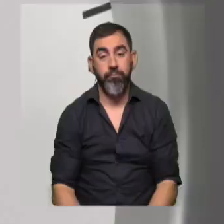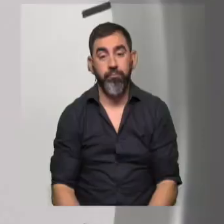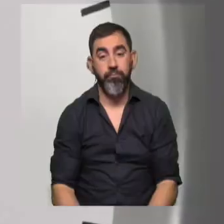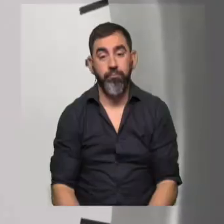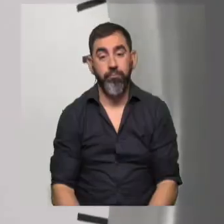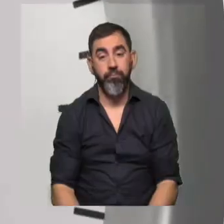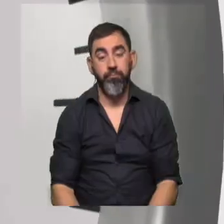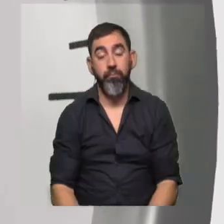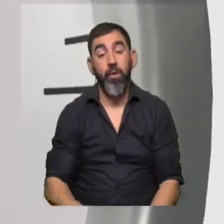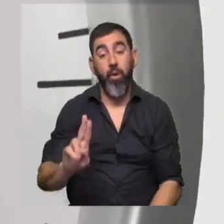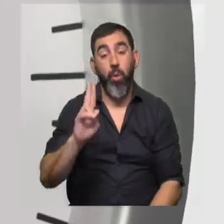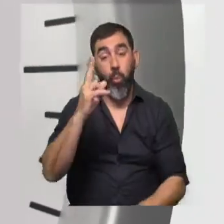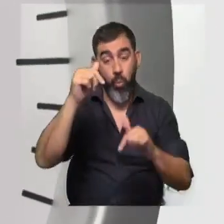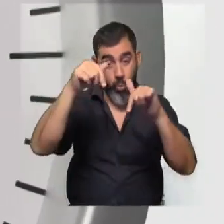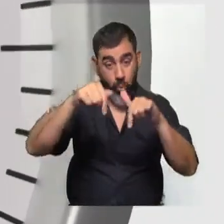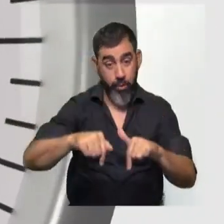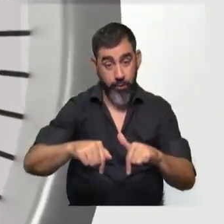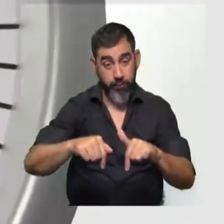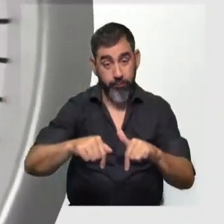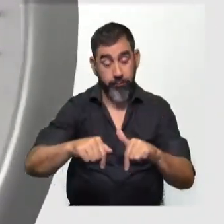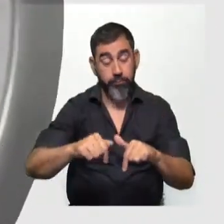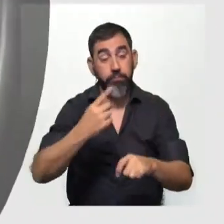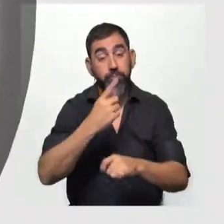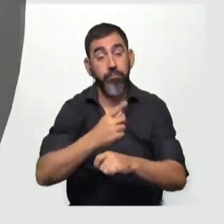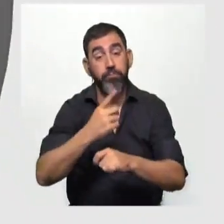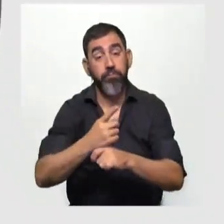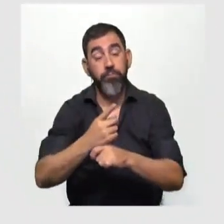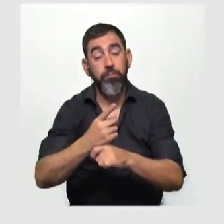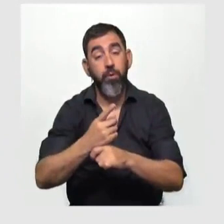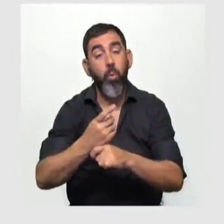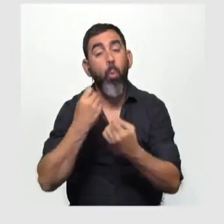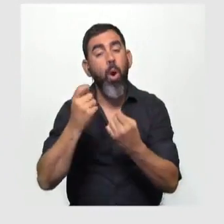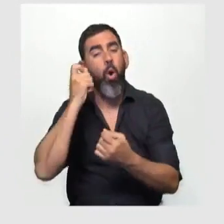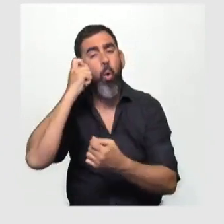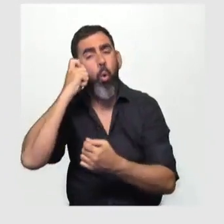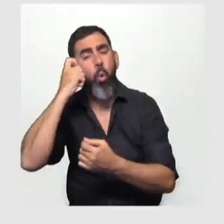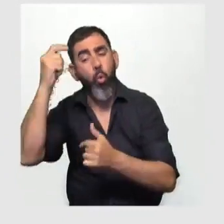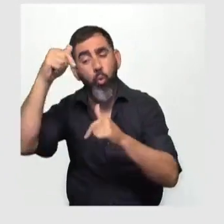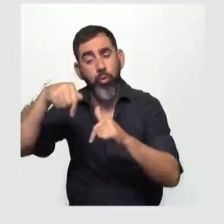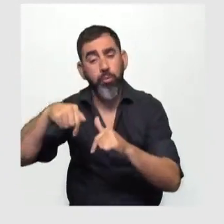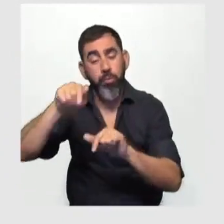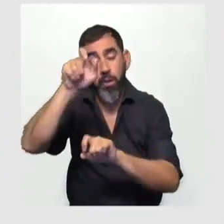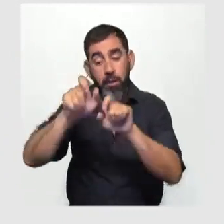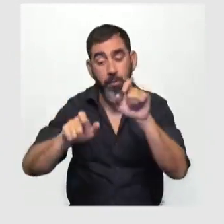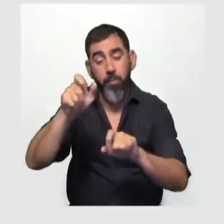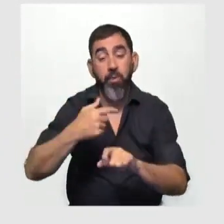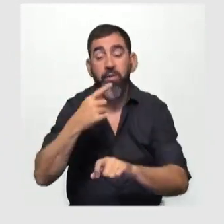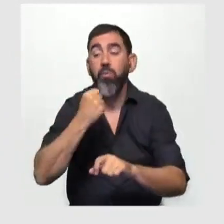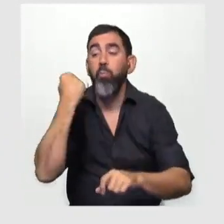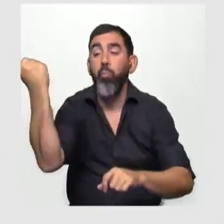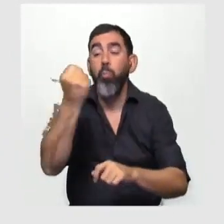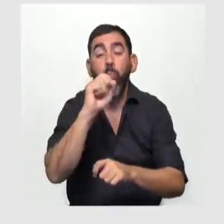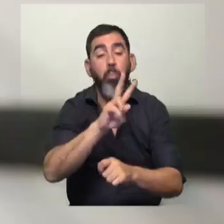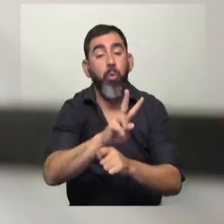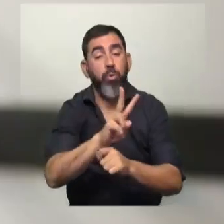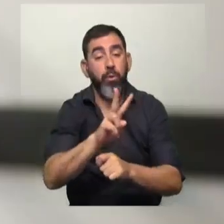Entonces, ¿qué nos dice de Uruguay? Nos dice, primero nos da un indicador de qué conocimiento los actores en Uruguay entienden que es relevante